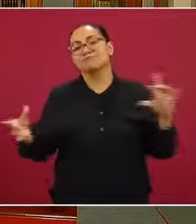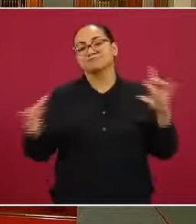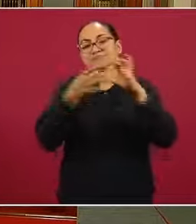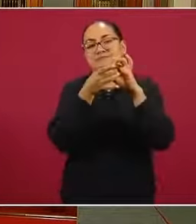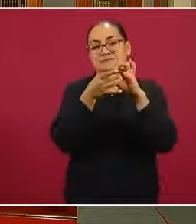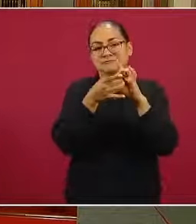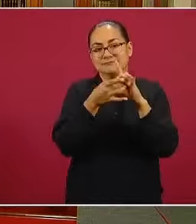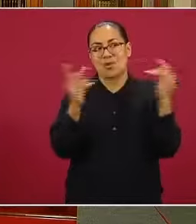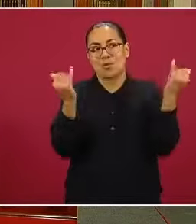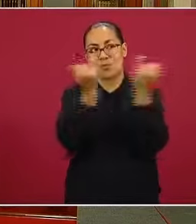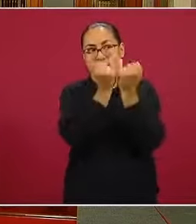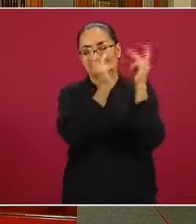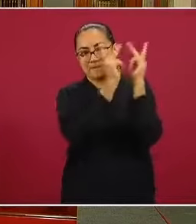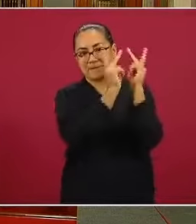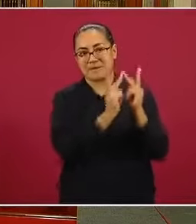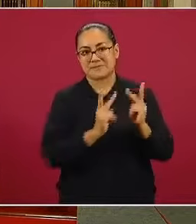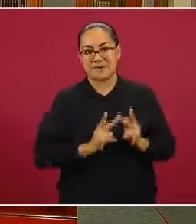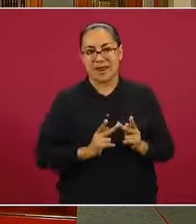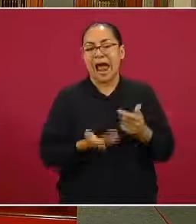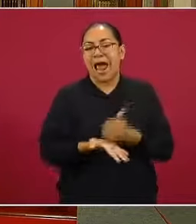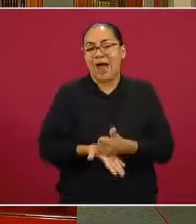cierto?,